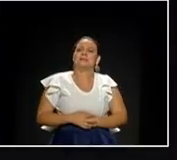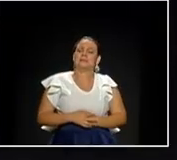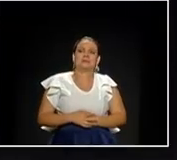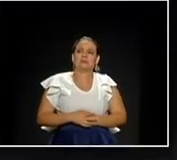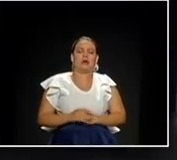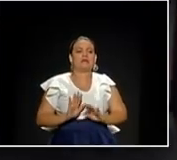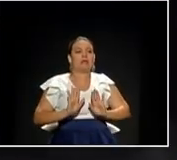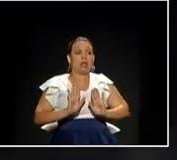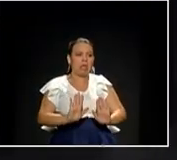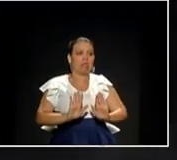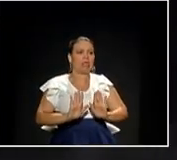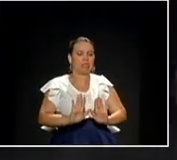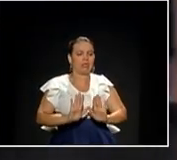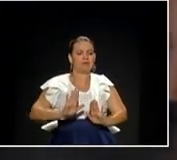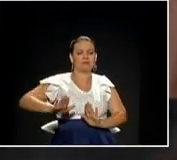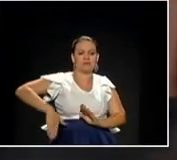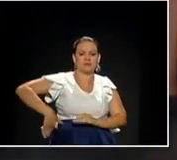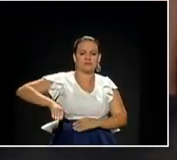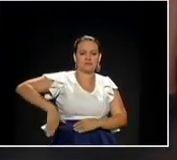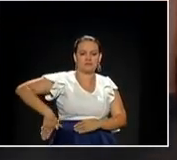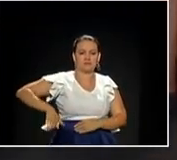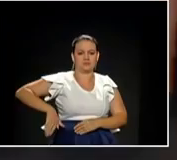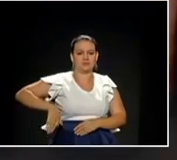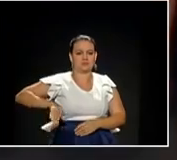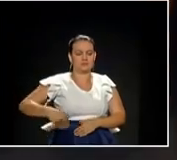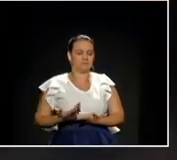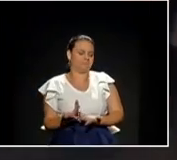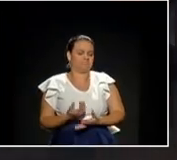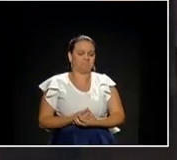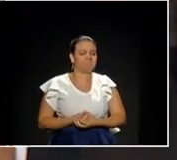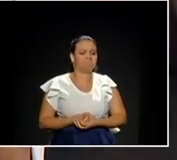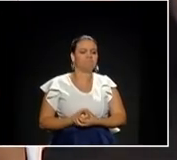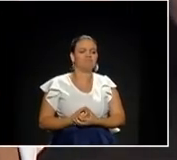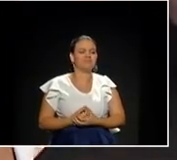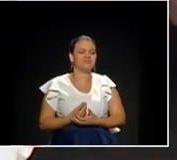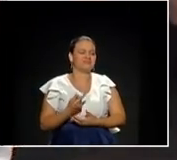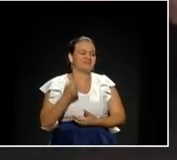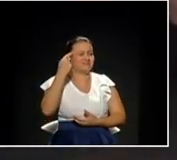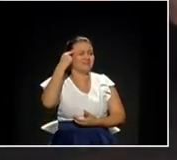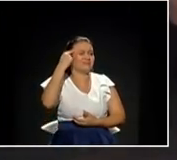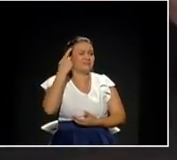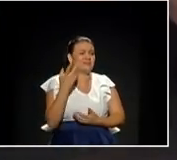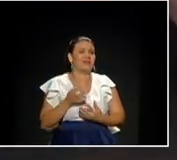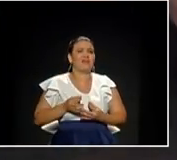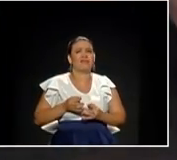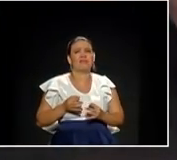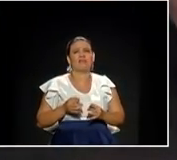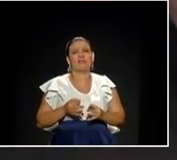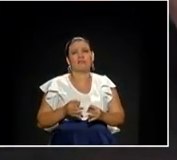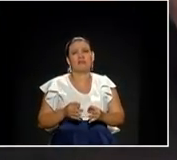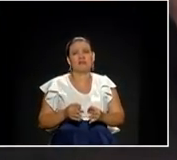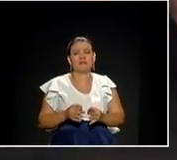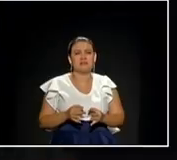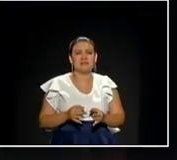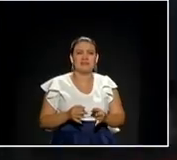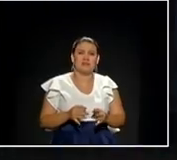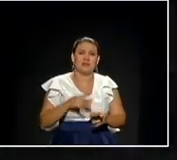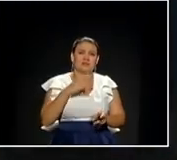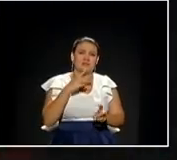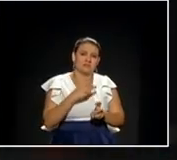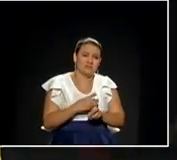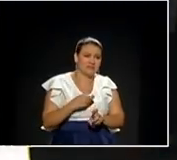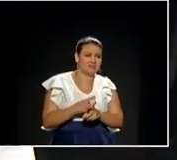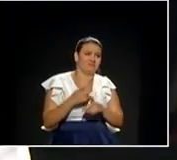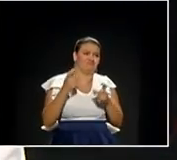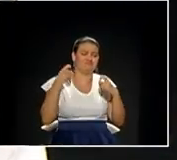también las dificultades se van pasando para estos momentos sean aplazando te va a una lenta agonía sobre una lenta agonía finalmente de un